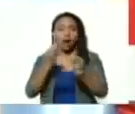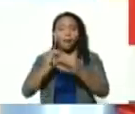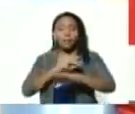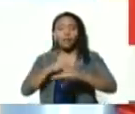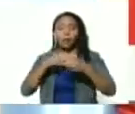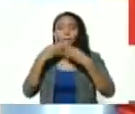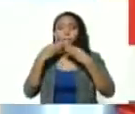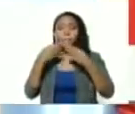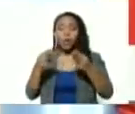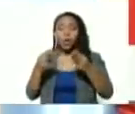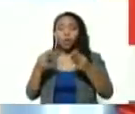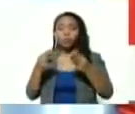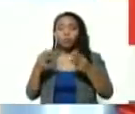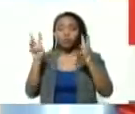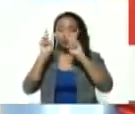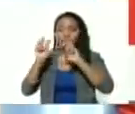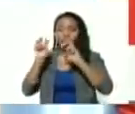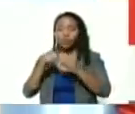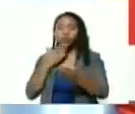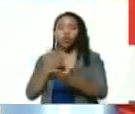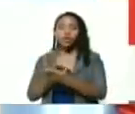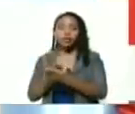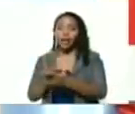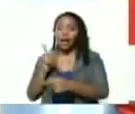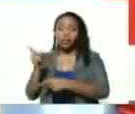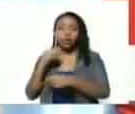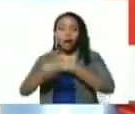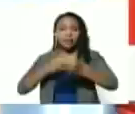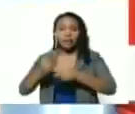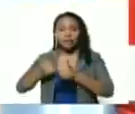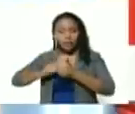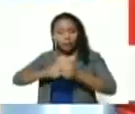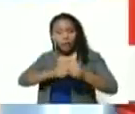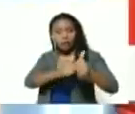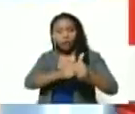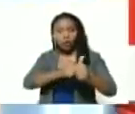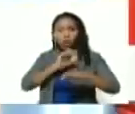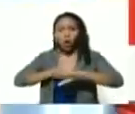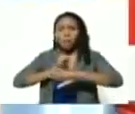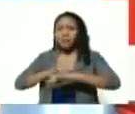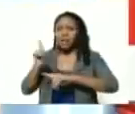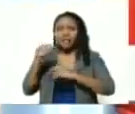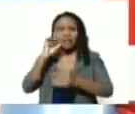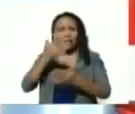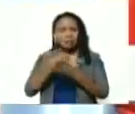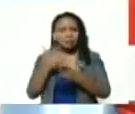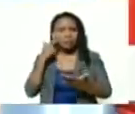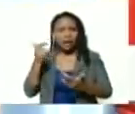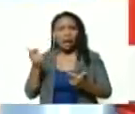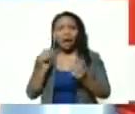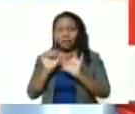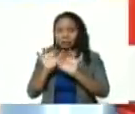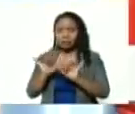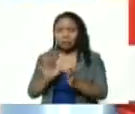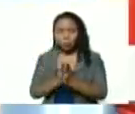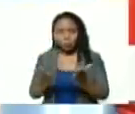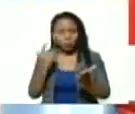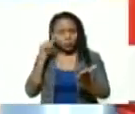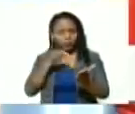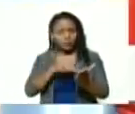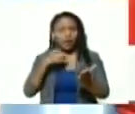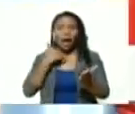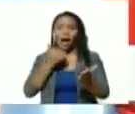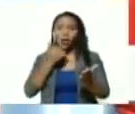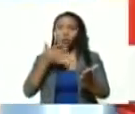conoce una investigación penal, solicita el sobreseimiento de la causa sin tener en las actas del expediente elementos de convicción que den